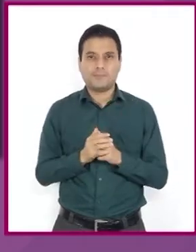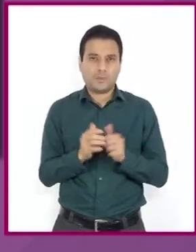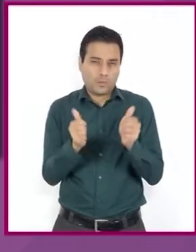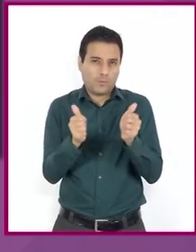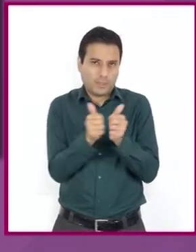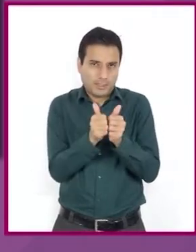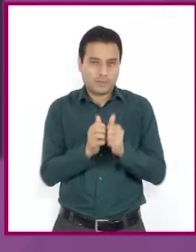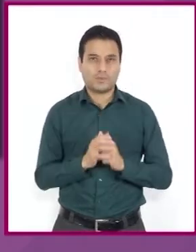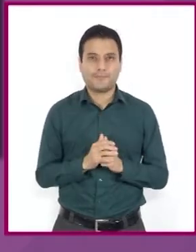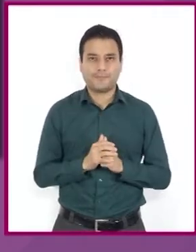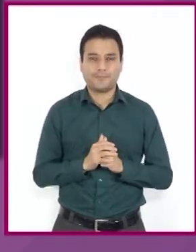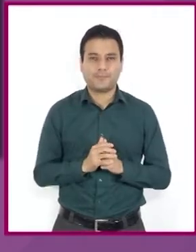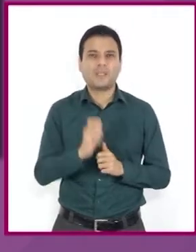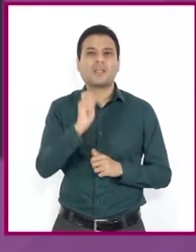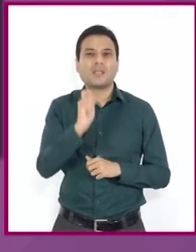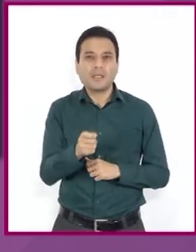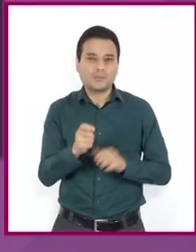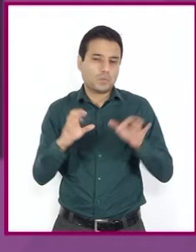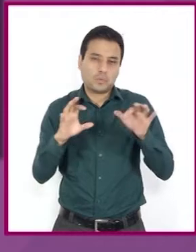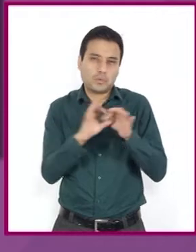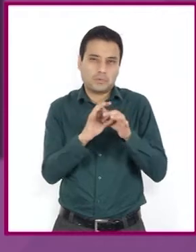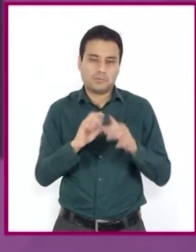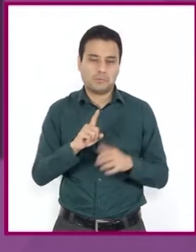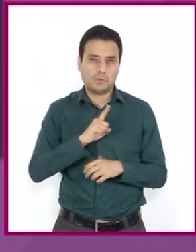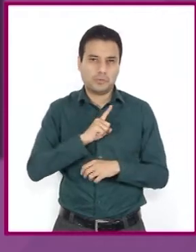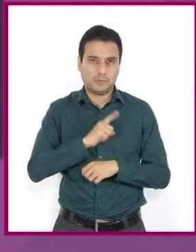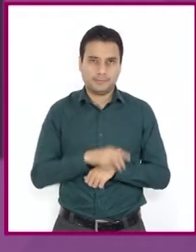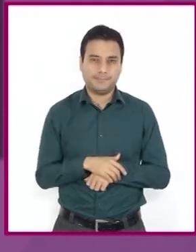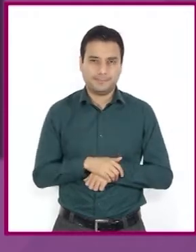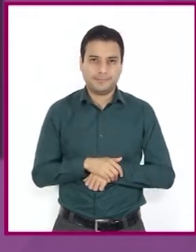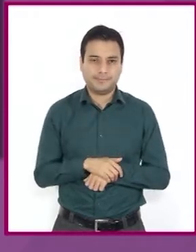copulativos, indican unión, y,